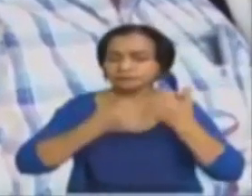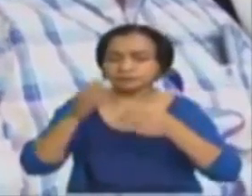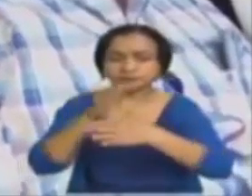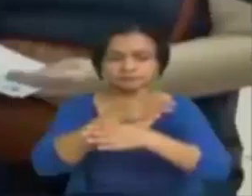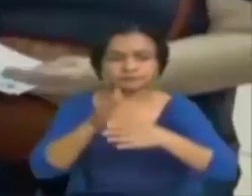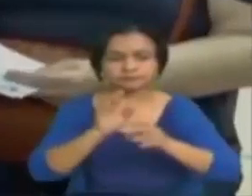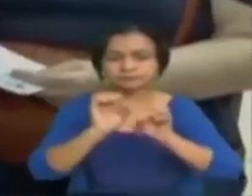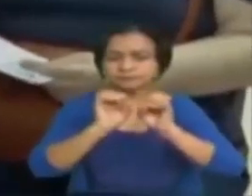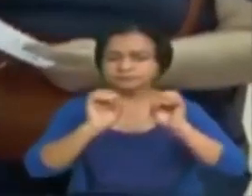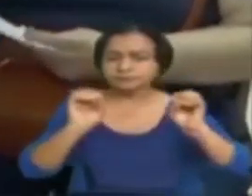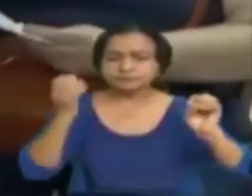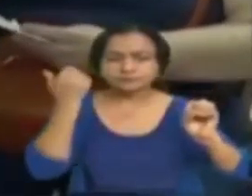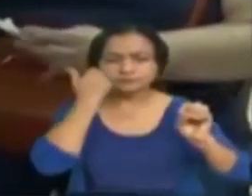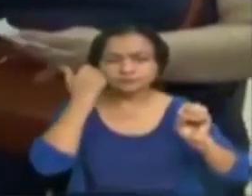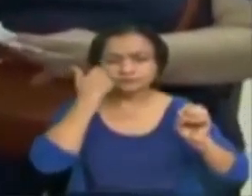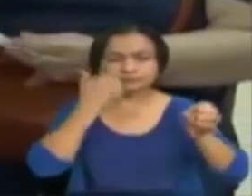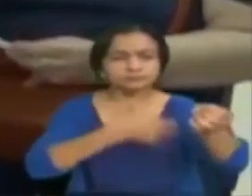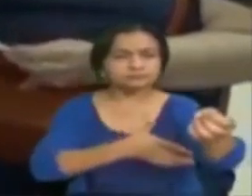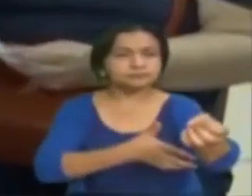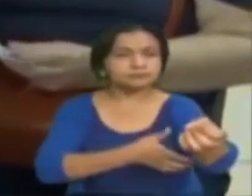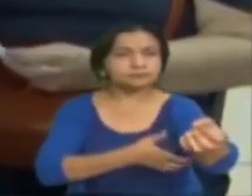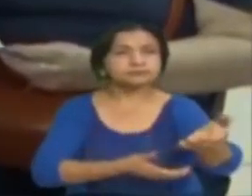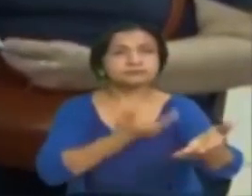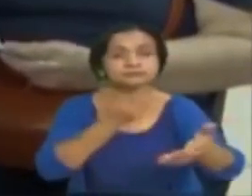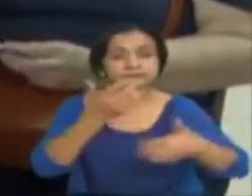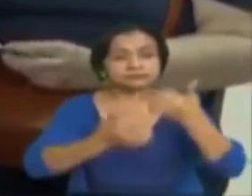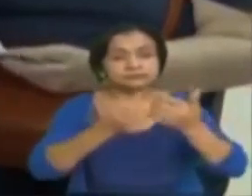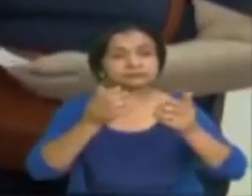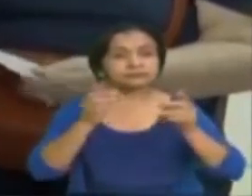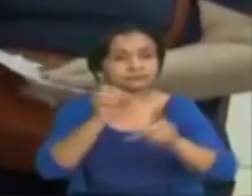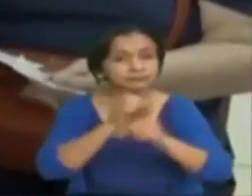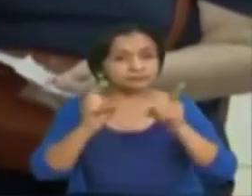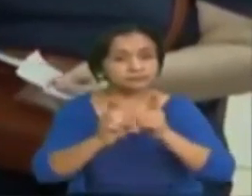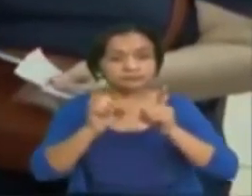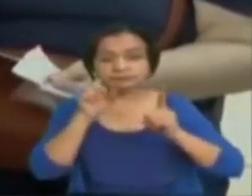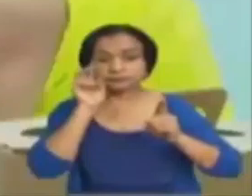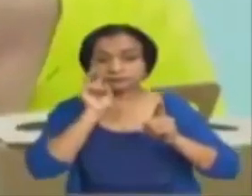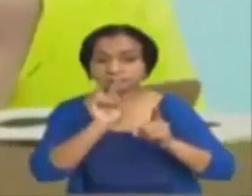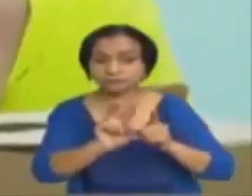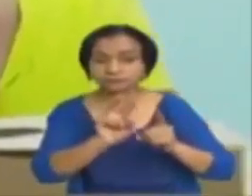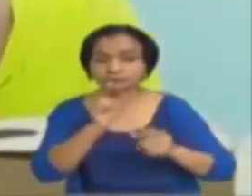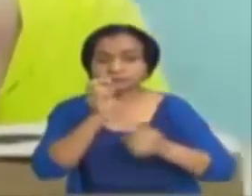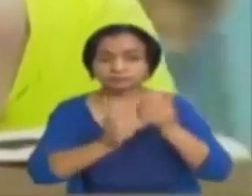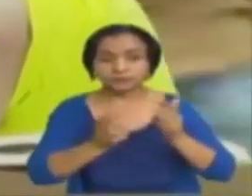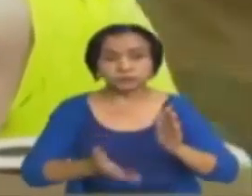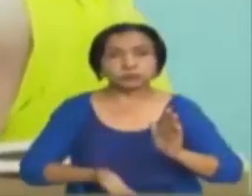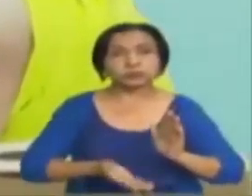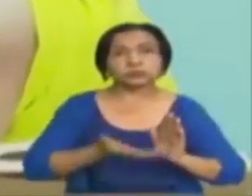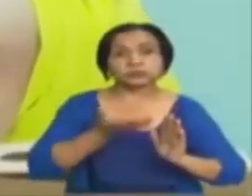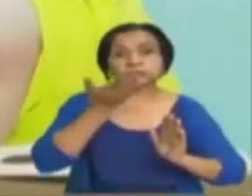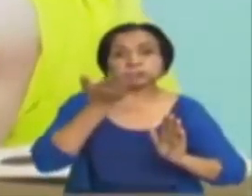esta etapa de vacunación es para trabajadores de primera línea de salud puestos fronterizos persona mayor de